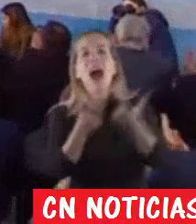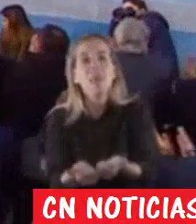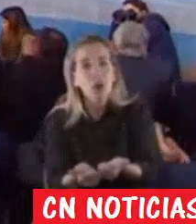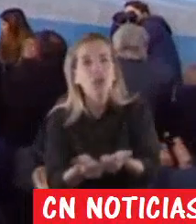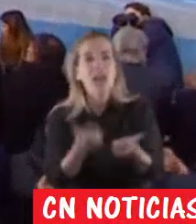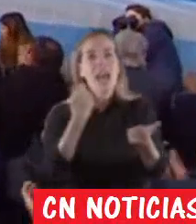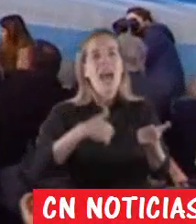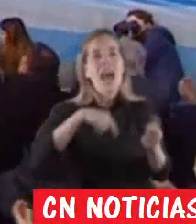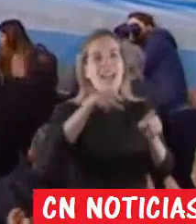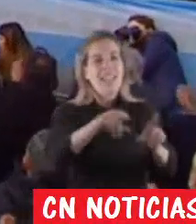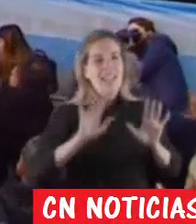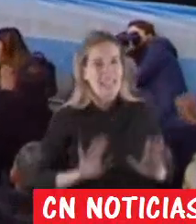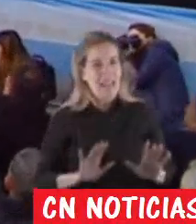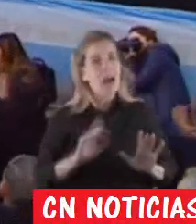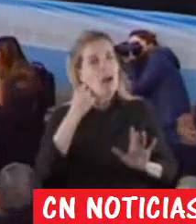No todos somos lo mismo.